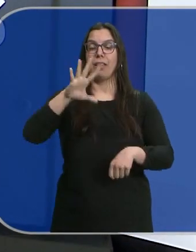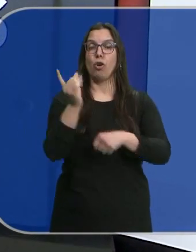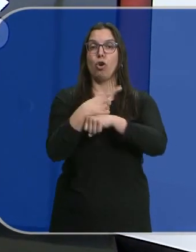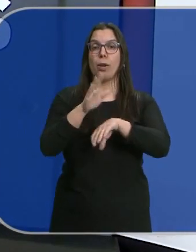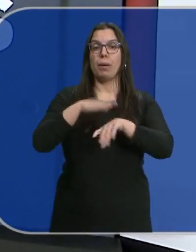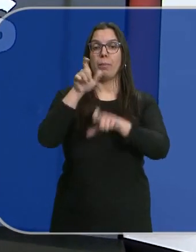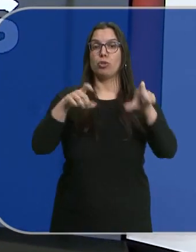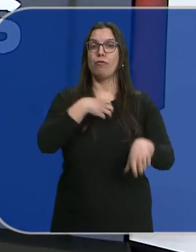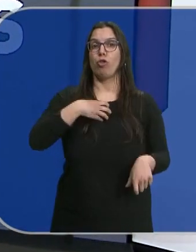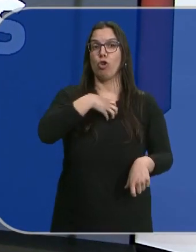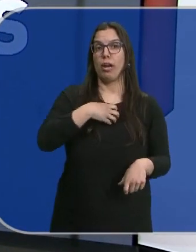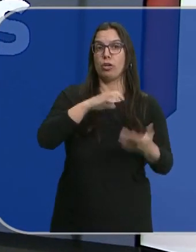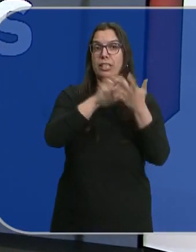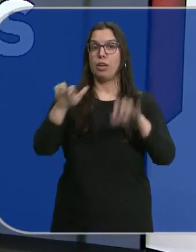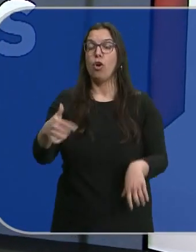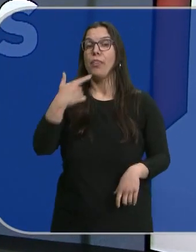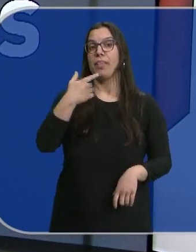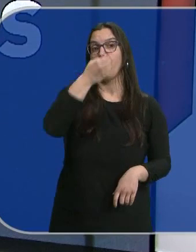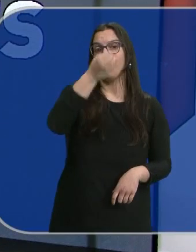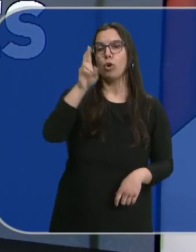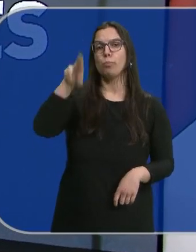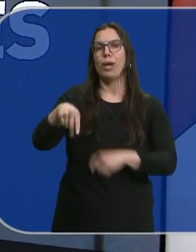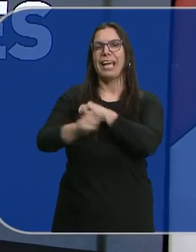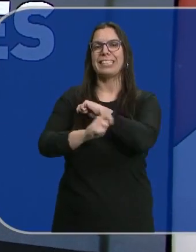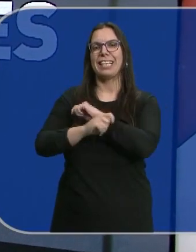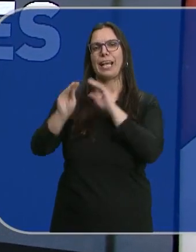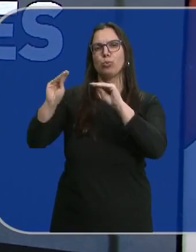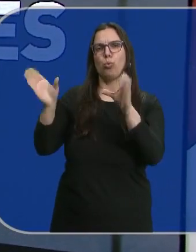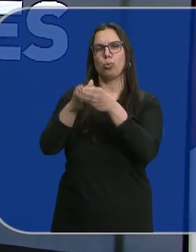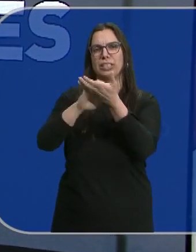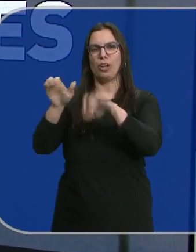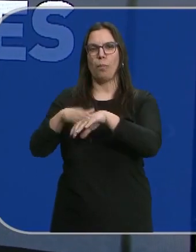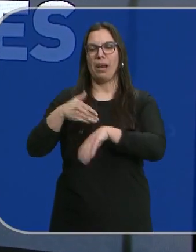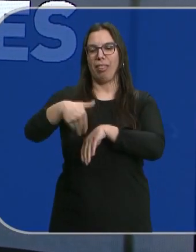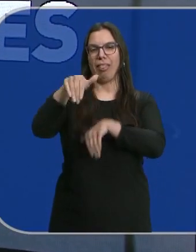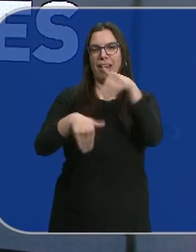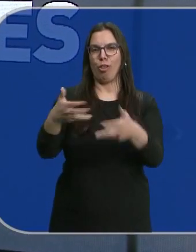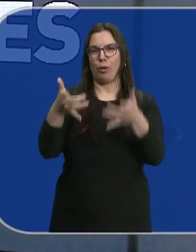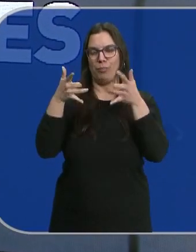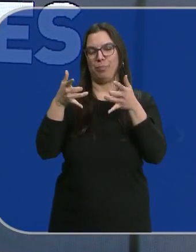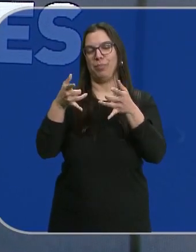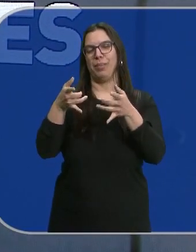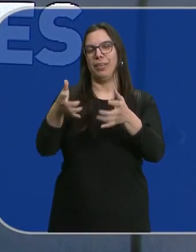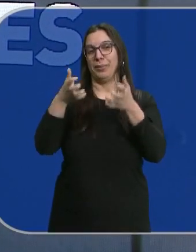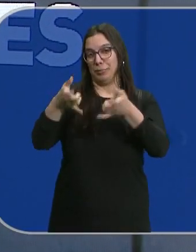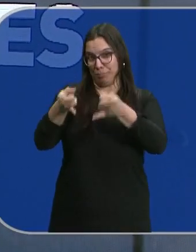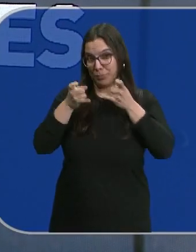los funcionarios es una estrategia electoral de la Junta, según el PSOE. Para el presidente Mañueco, en cambio, es un compromiso cumplido.